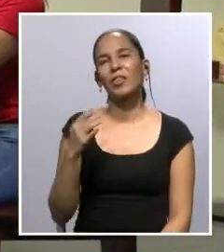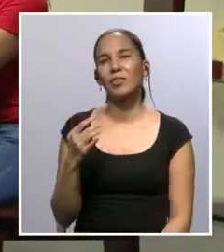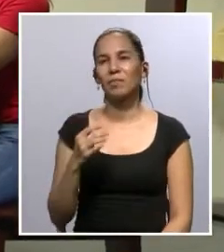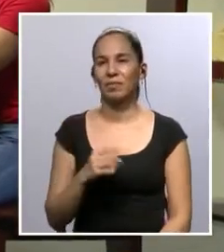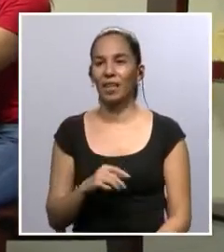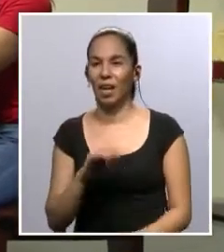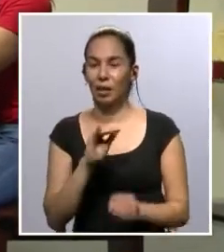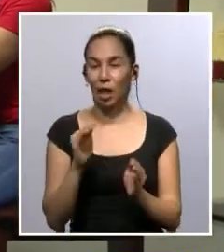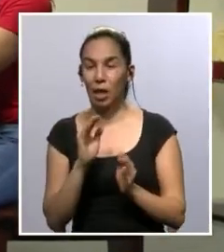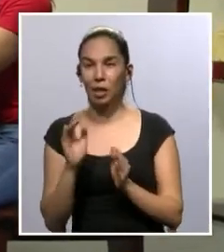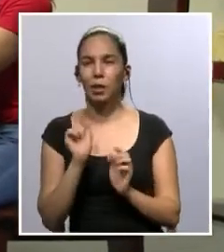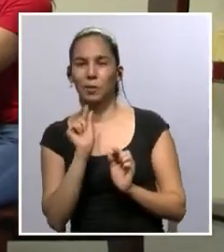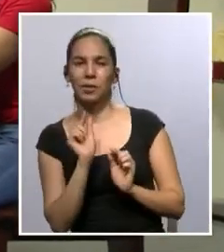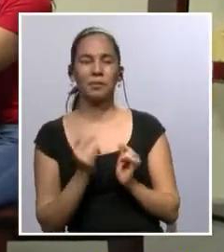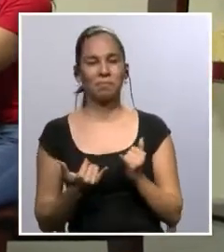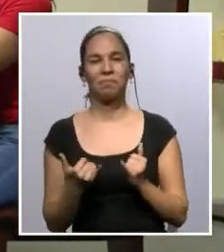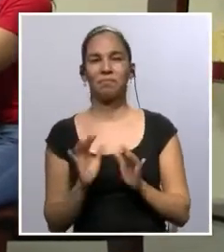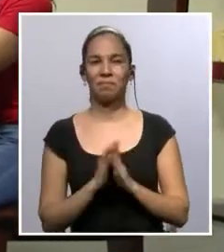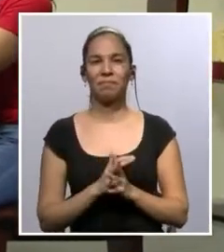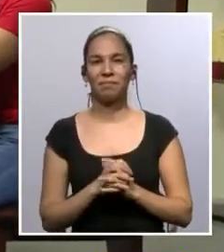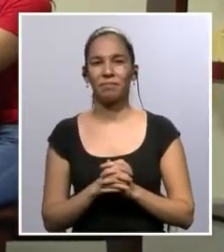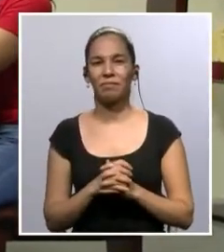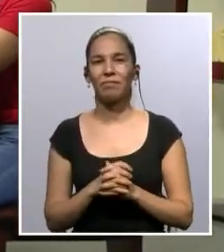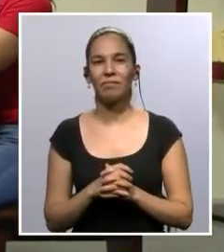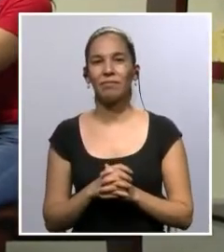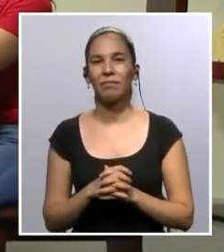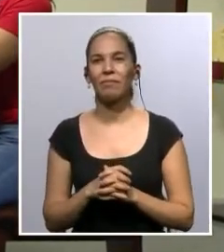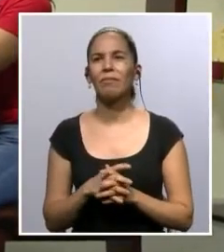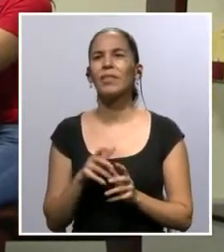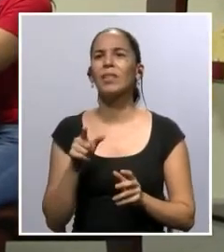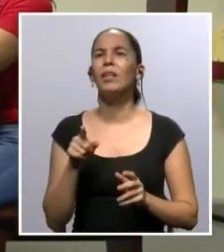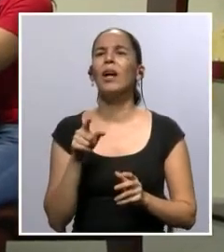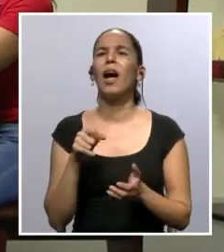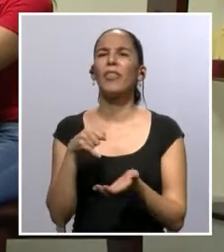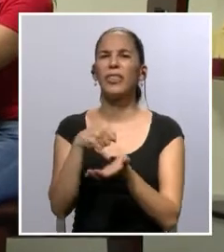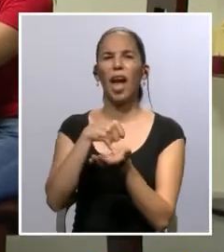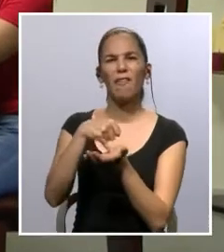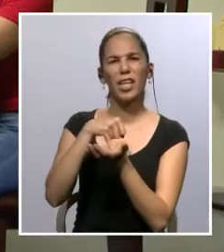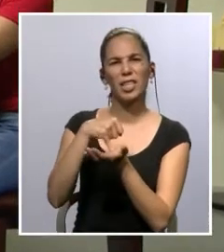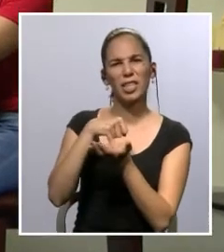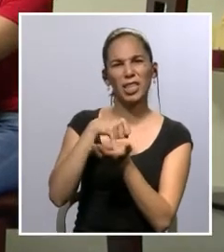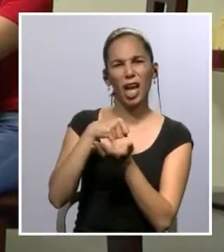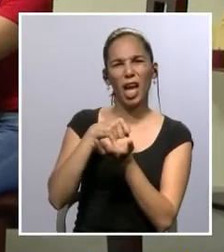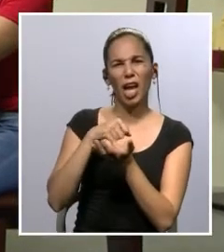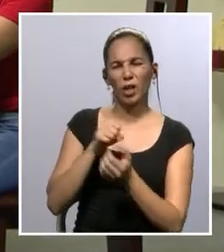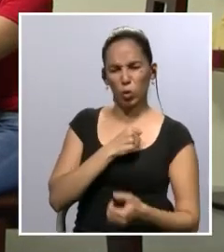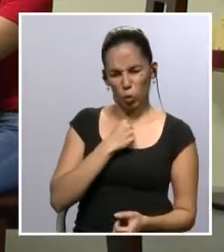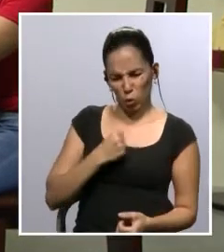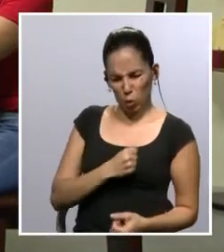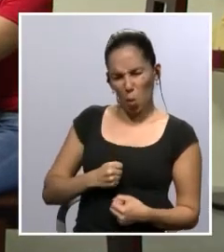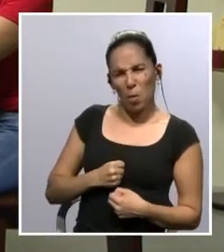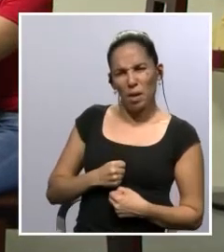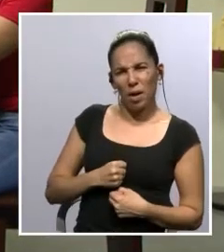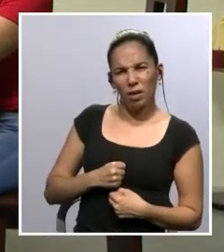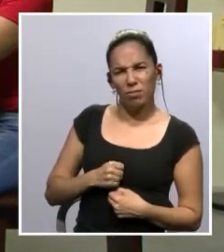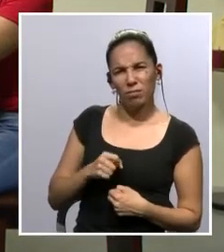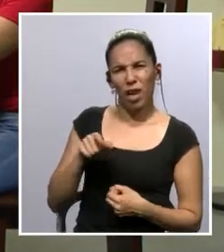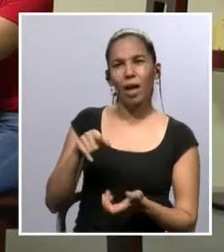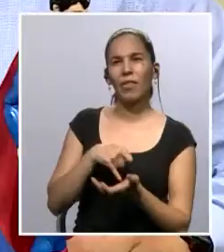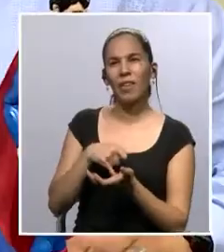izquierda, ok. ¿Qué es lo que hace que debilite a Superman sobre la criptonita?